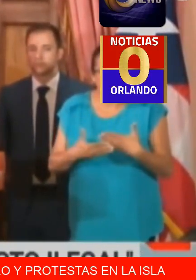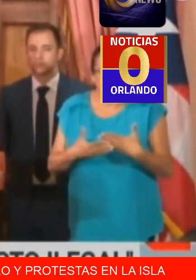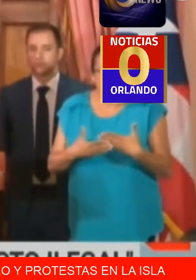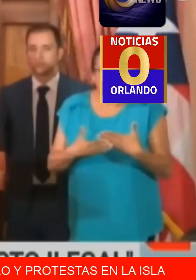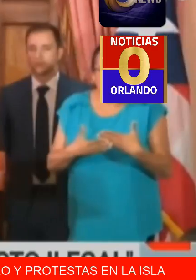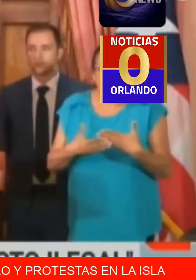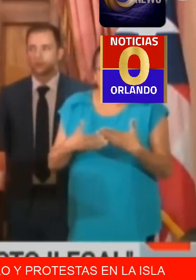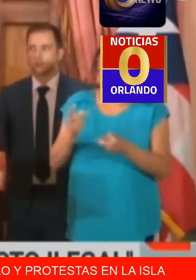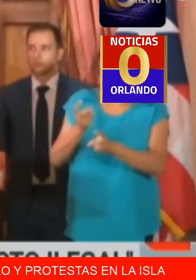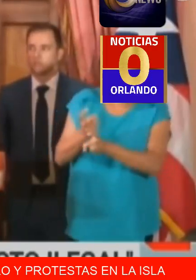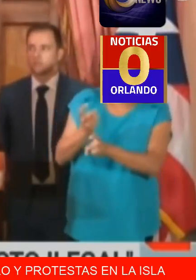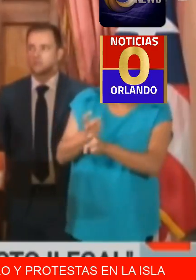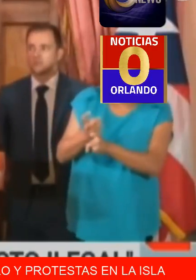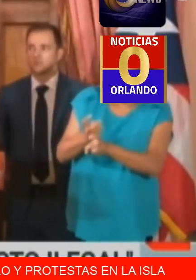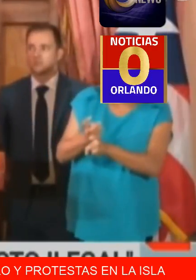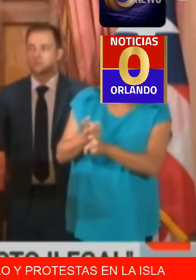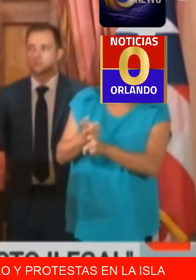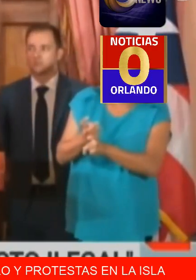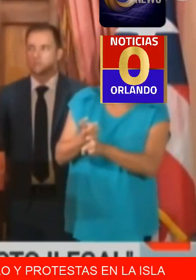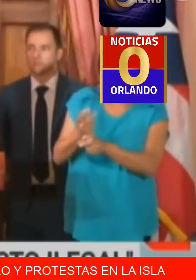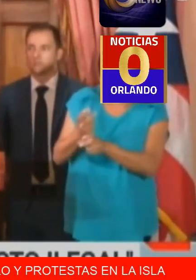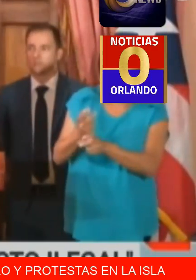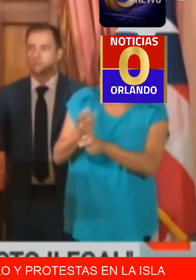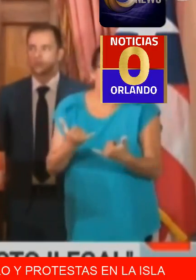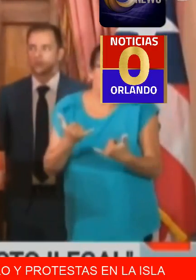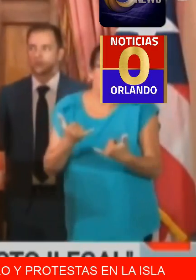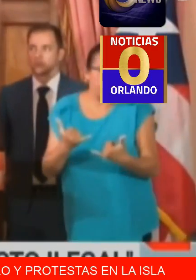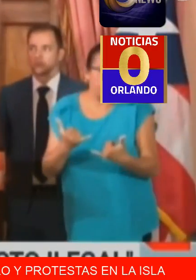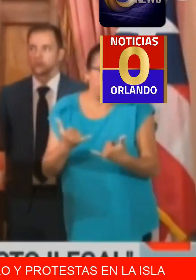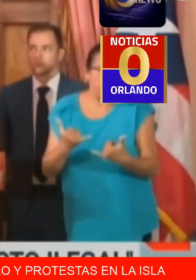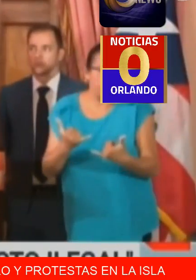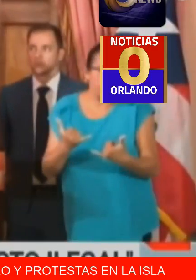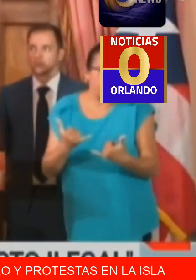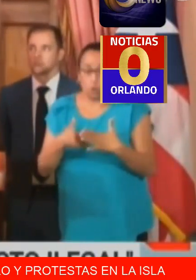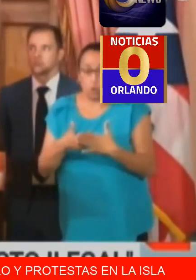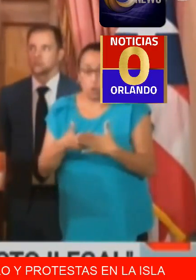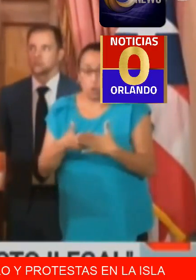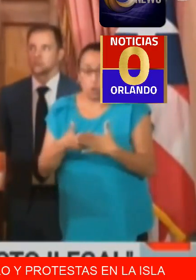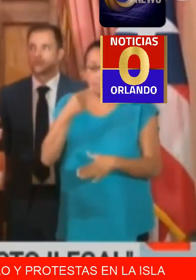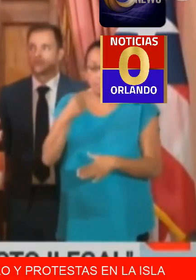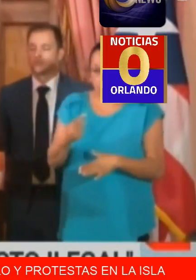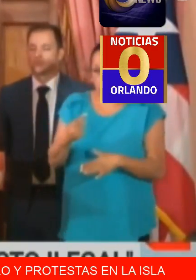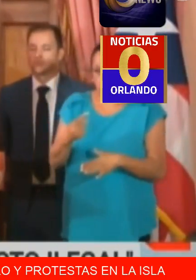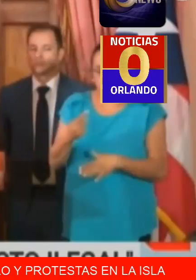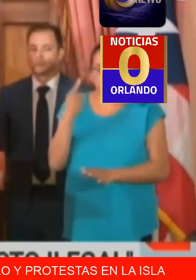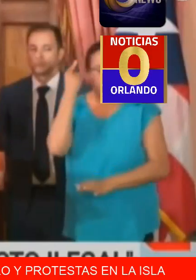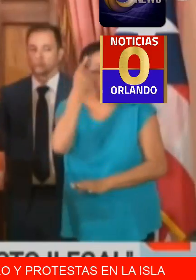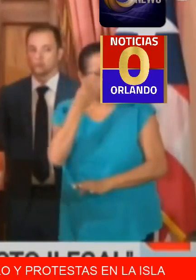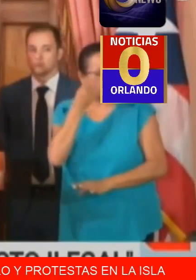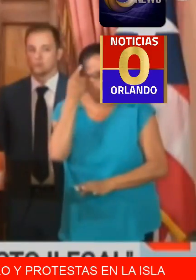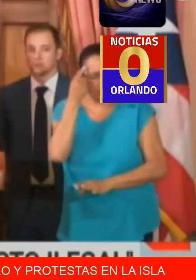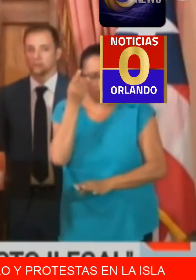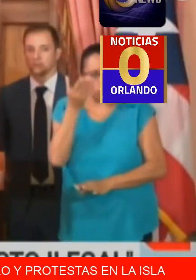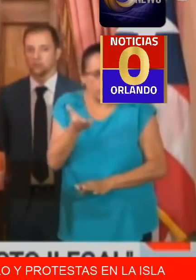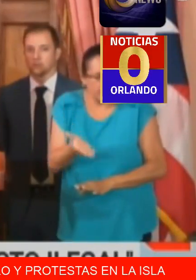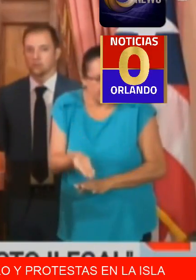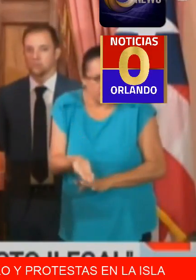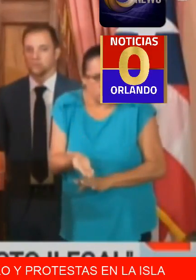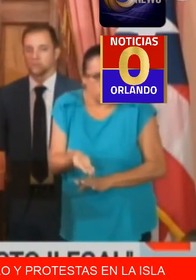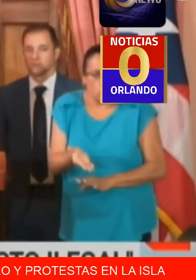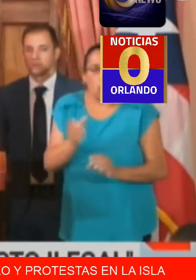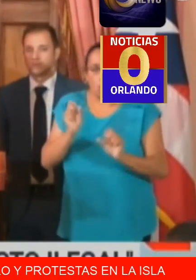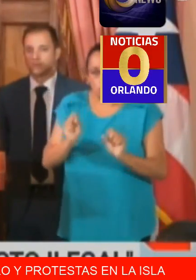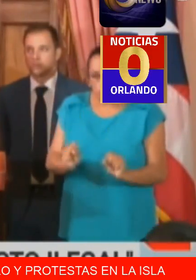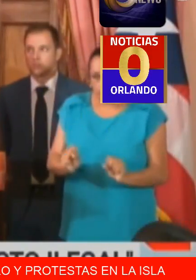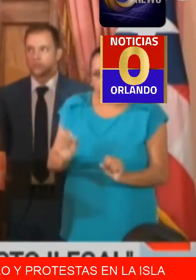un tanto complejo. Esto, hasta el momento, todas las indicaciones son que no se está considerando eso y ahí también yo creo que puede